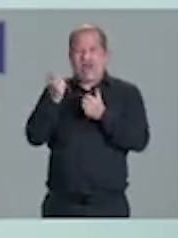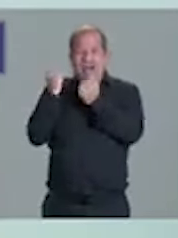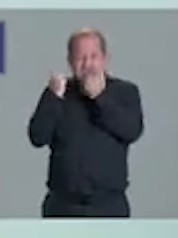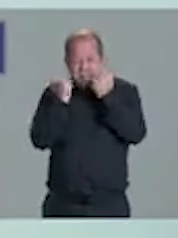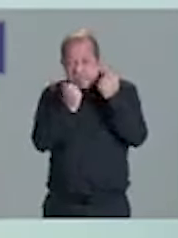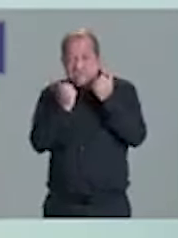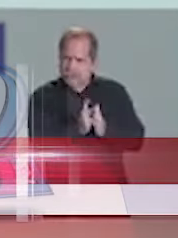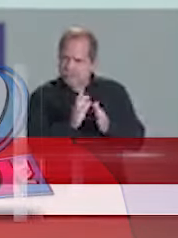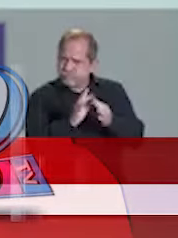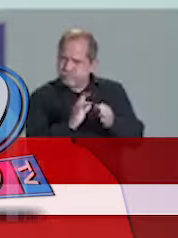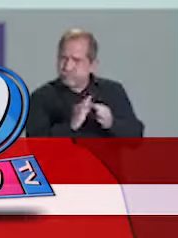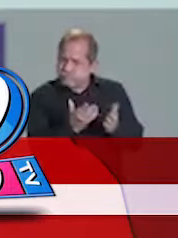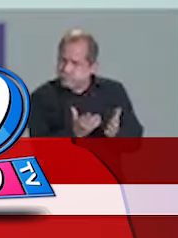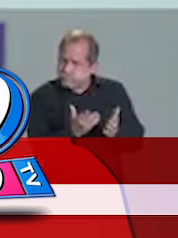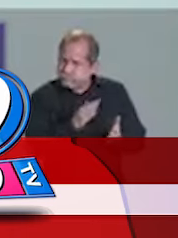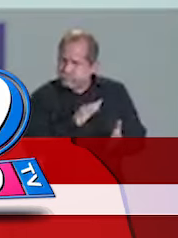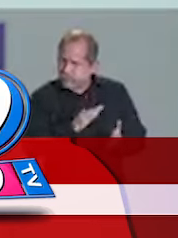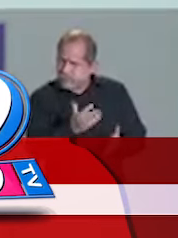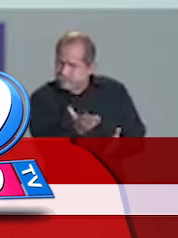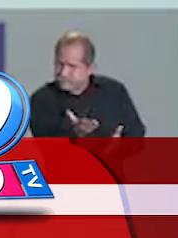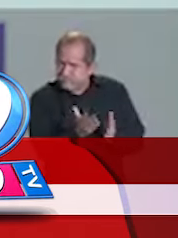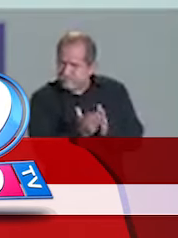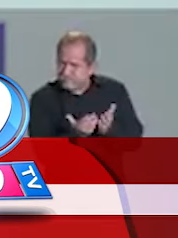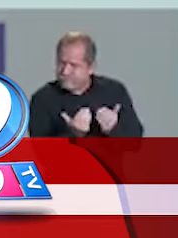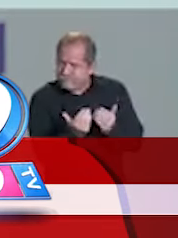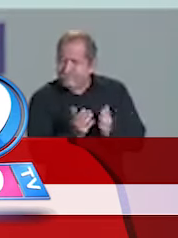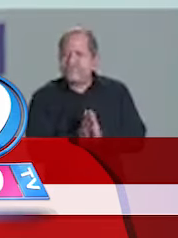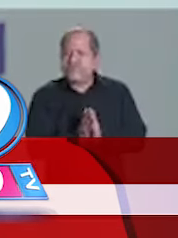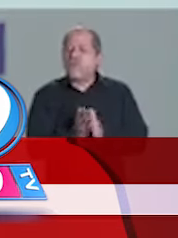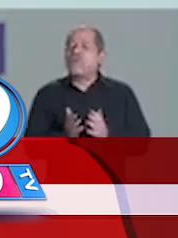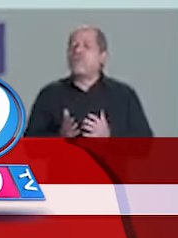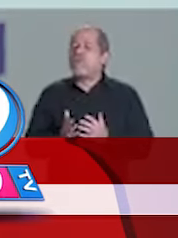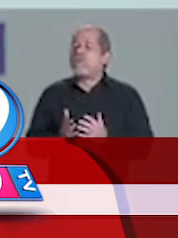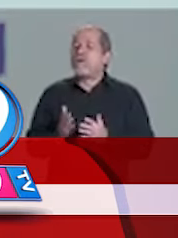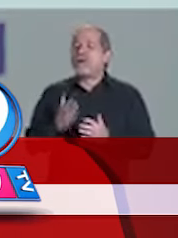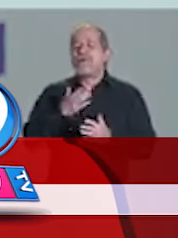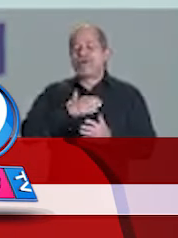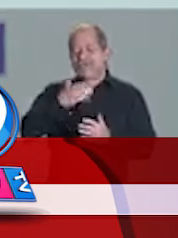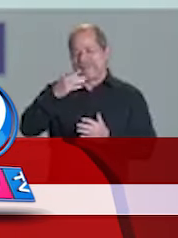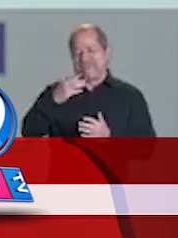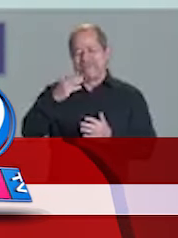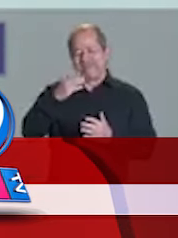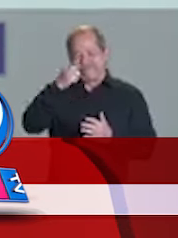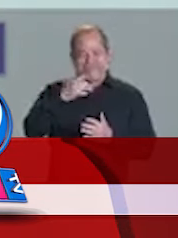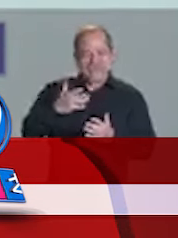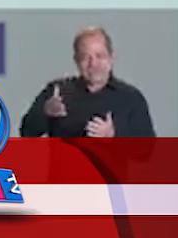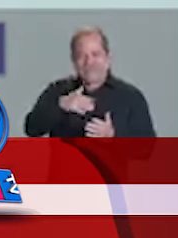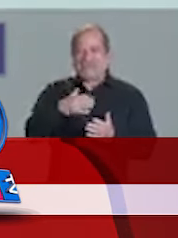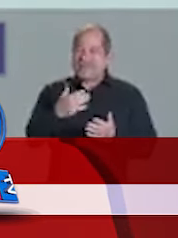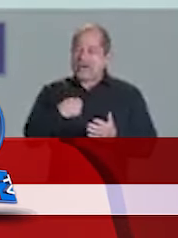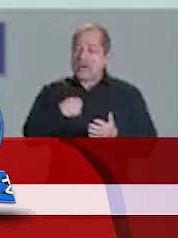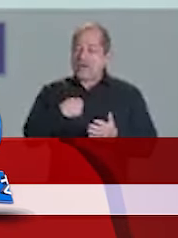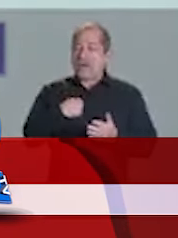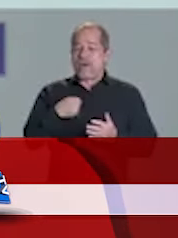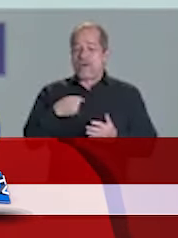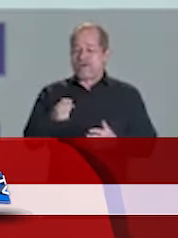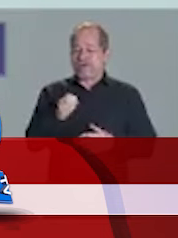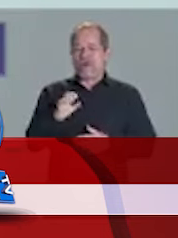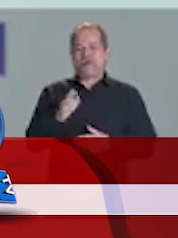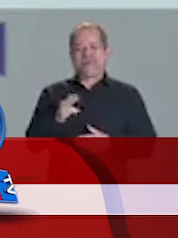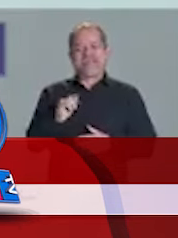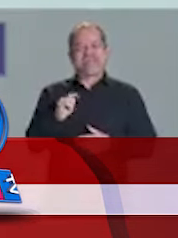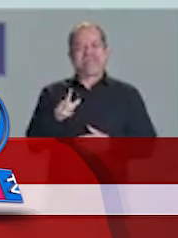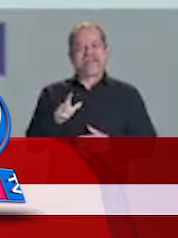Congreso, aseguraron. Hola, México. Soy Xóchitl Gálvez. Esta noche te quiero hablar desde lo más profundo de mi corazón.